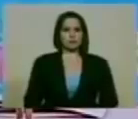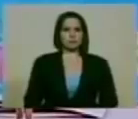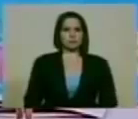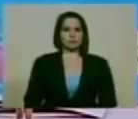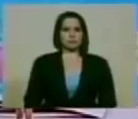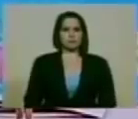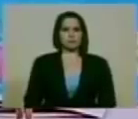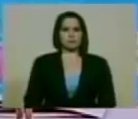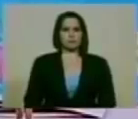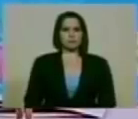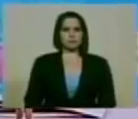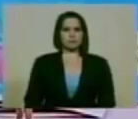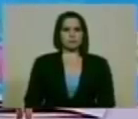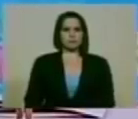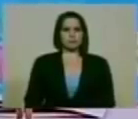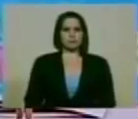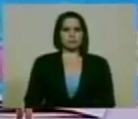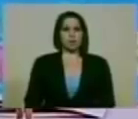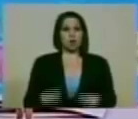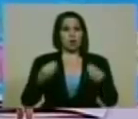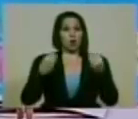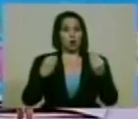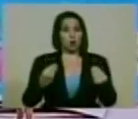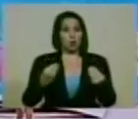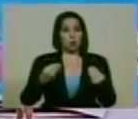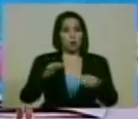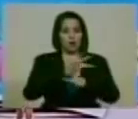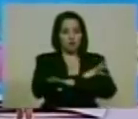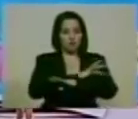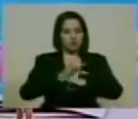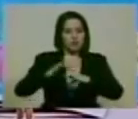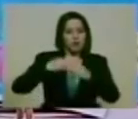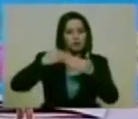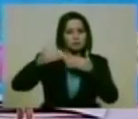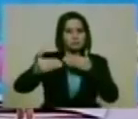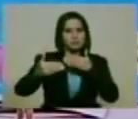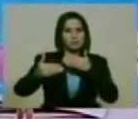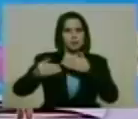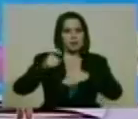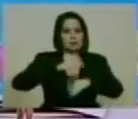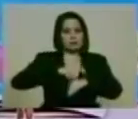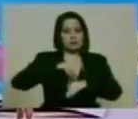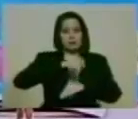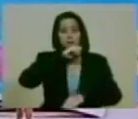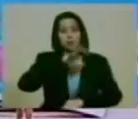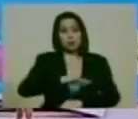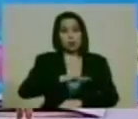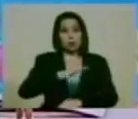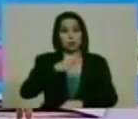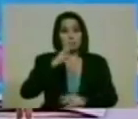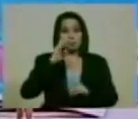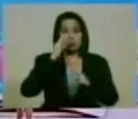que cruza las fronteras de este tiempo histórico. Mi